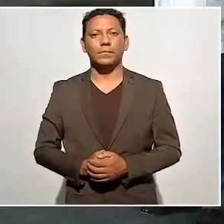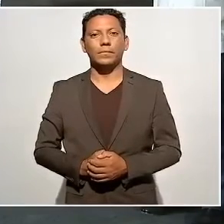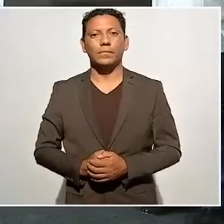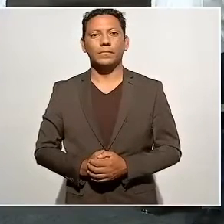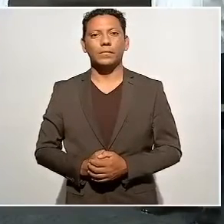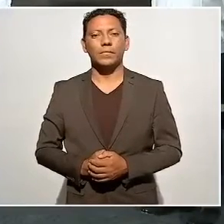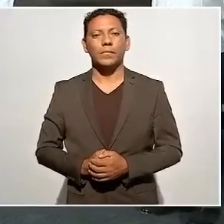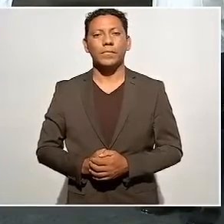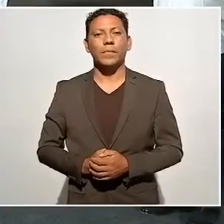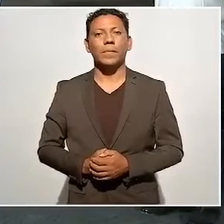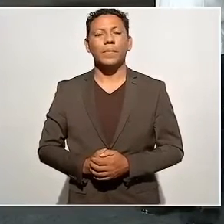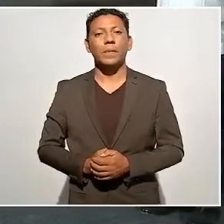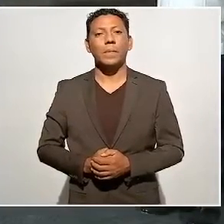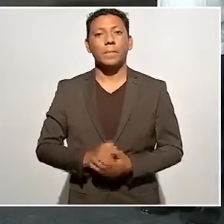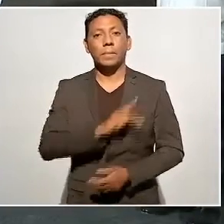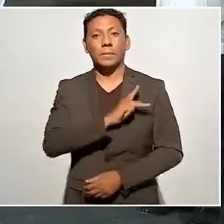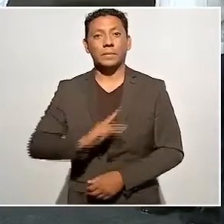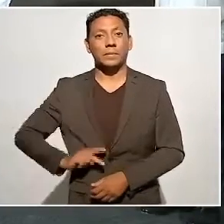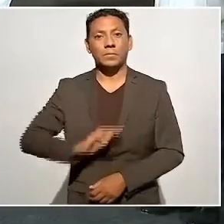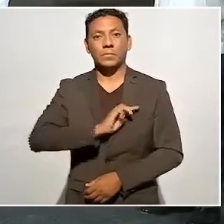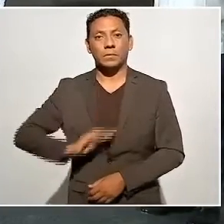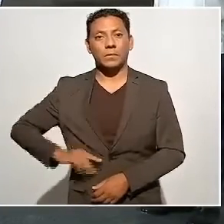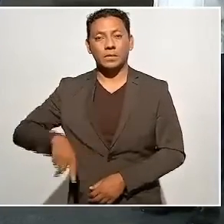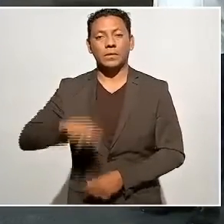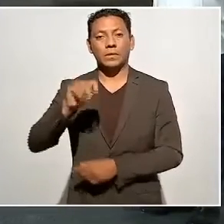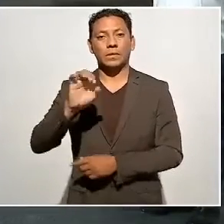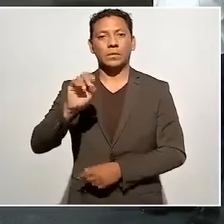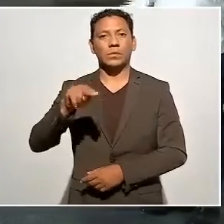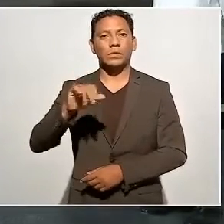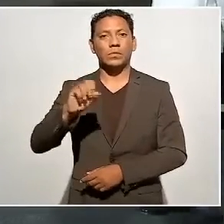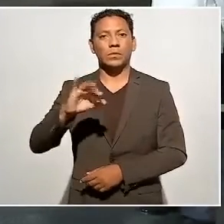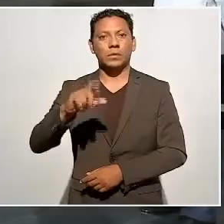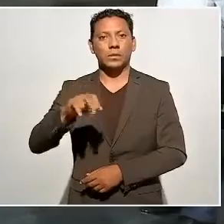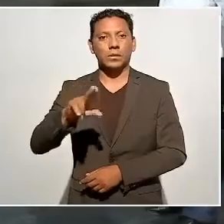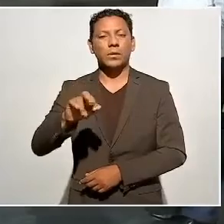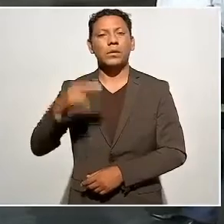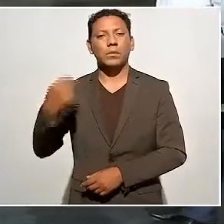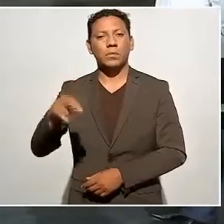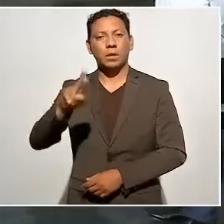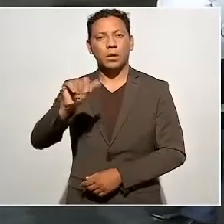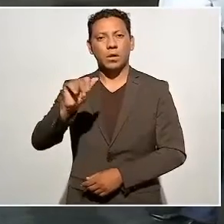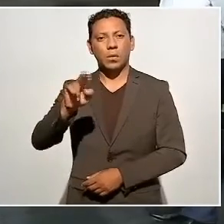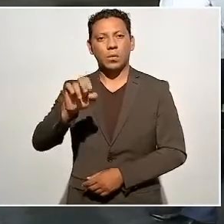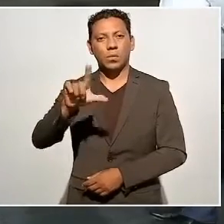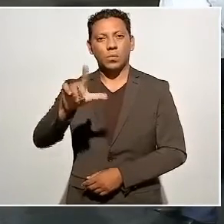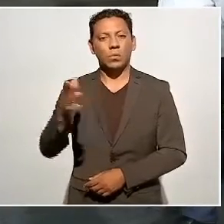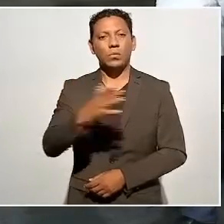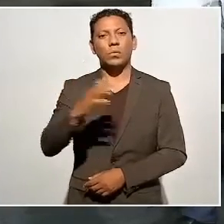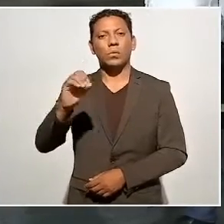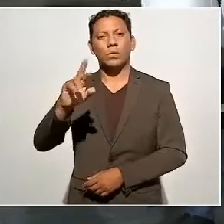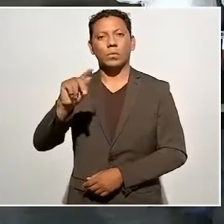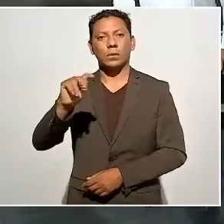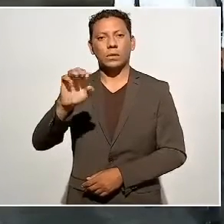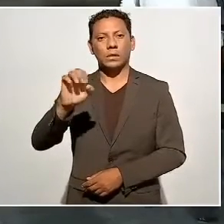El presidente municipal de Tenosique, Raúl Gutiérrez Cortés.